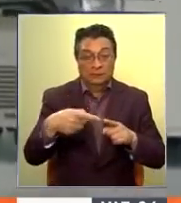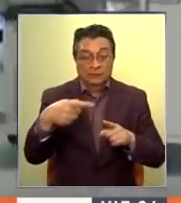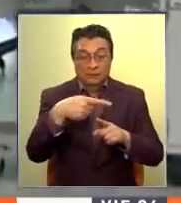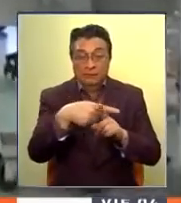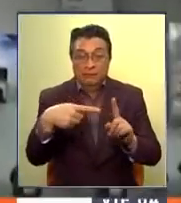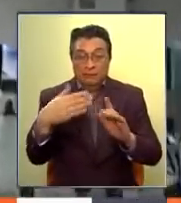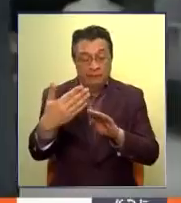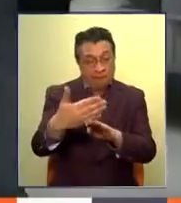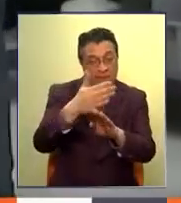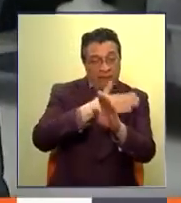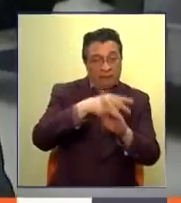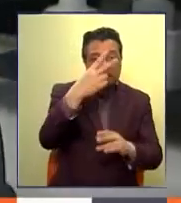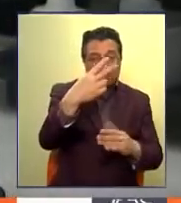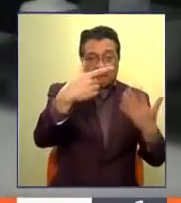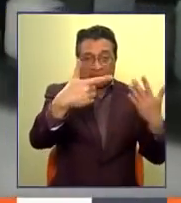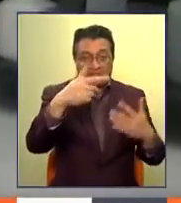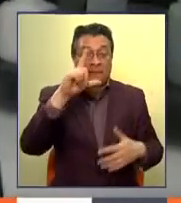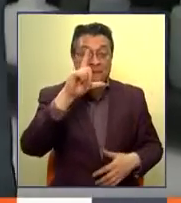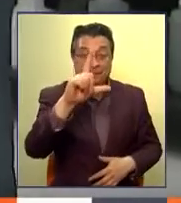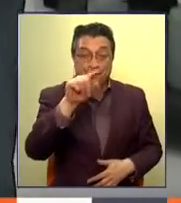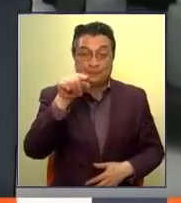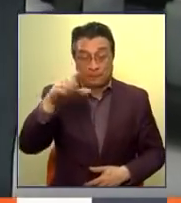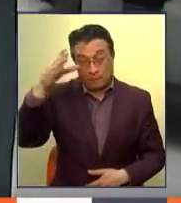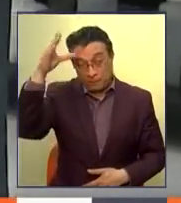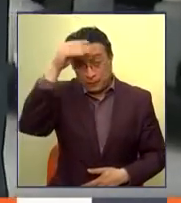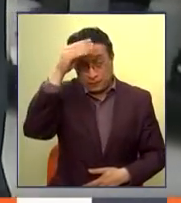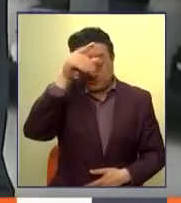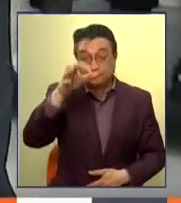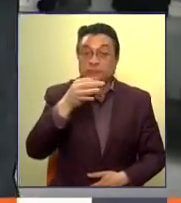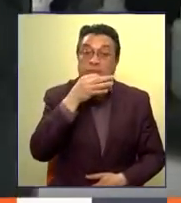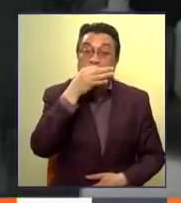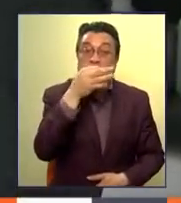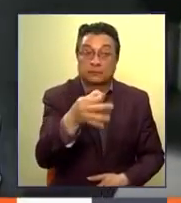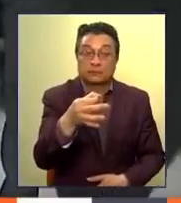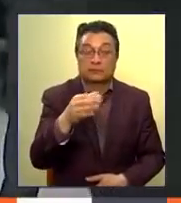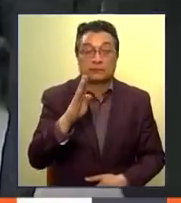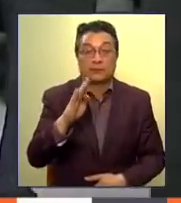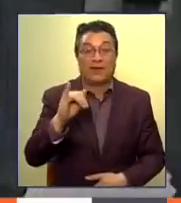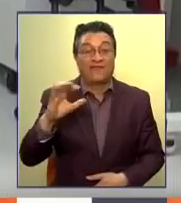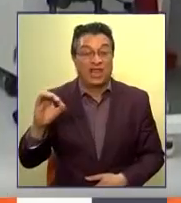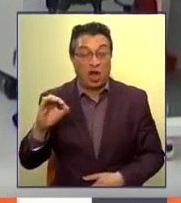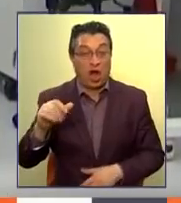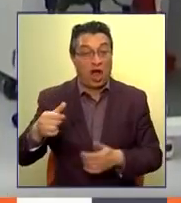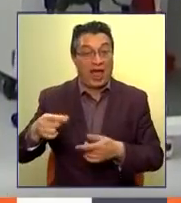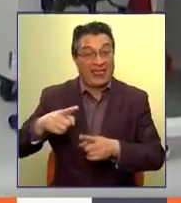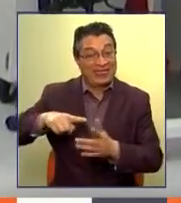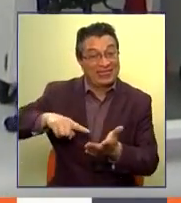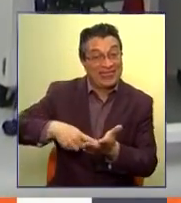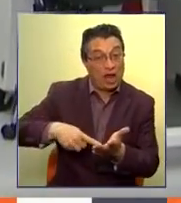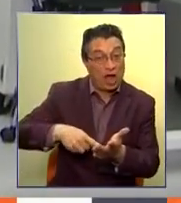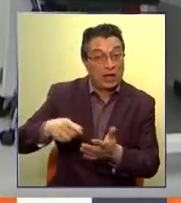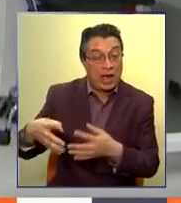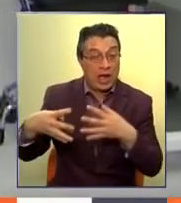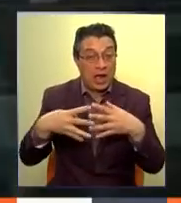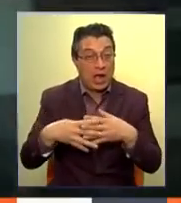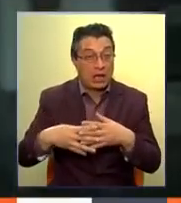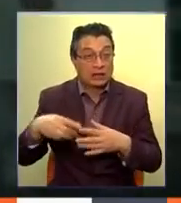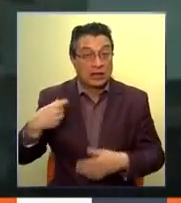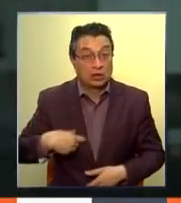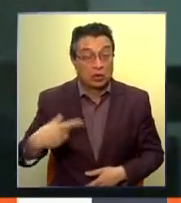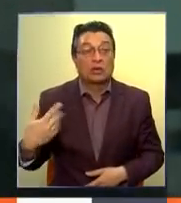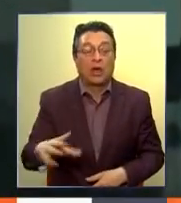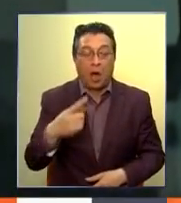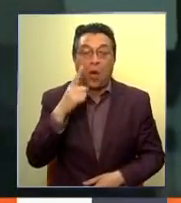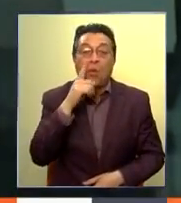el 27 de julio, el propio Donald Trump anunciaba que la biotecnológica estadounidense había comenzado la última fase de